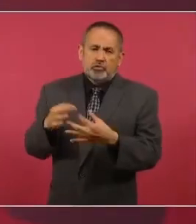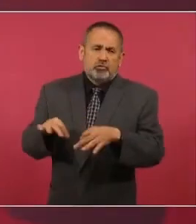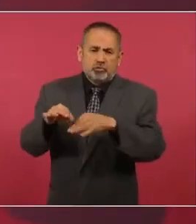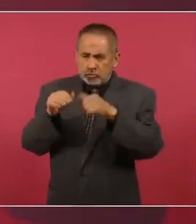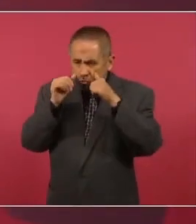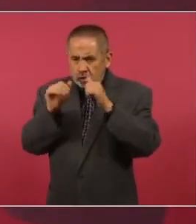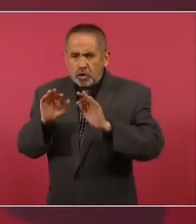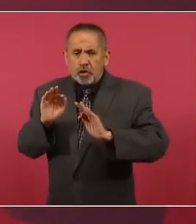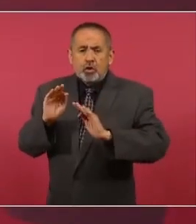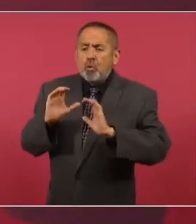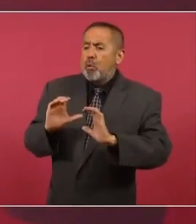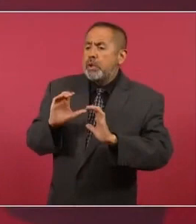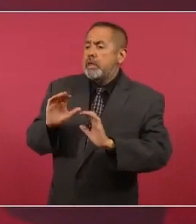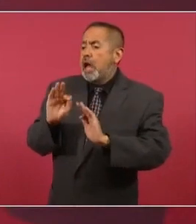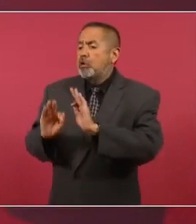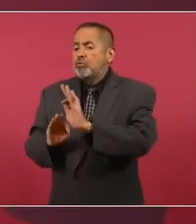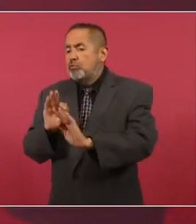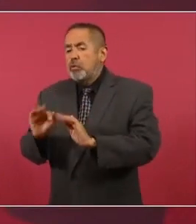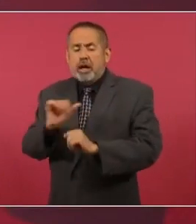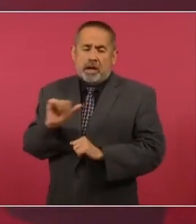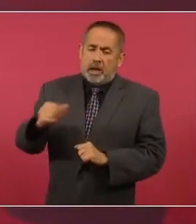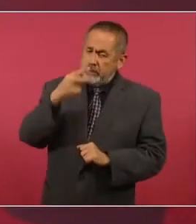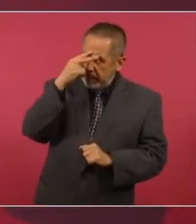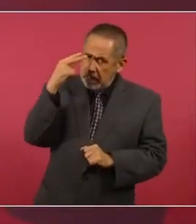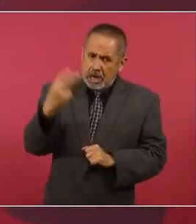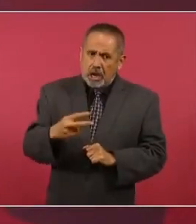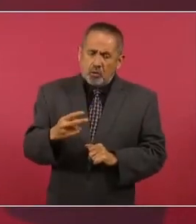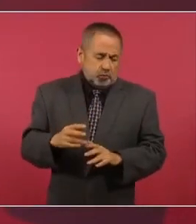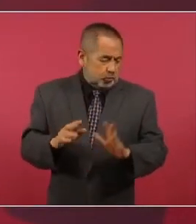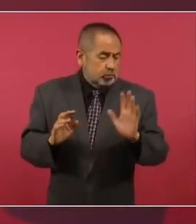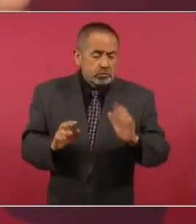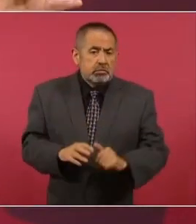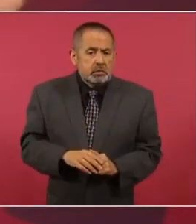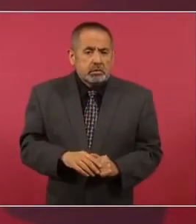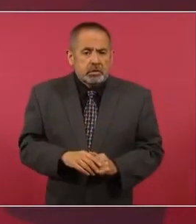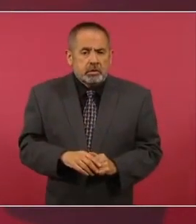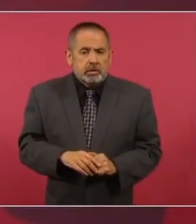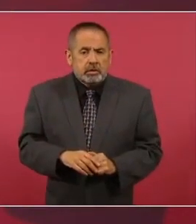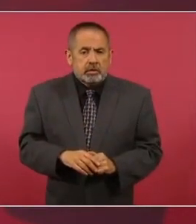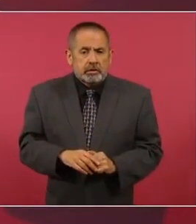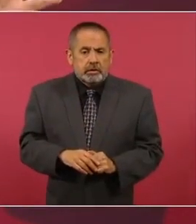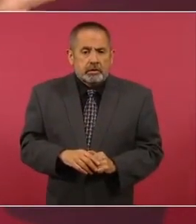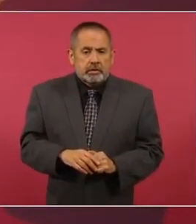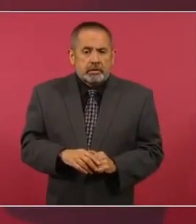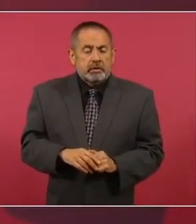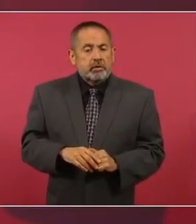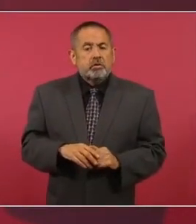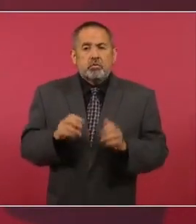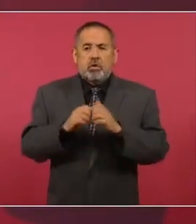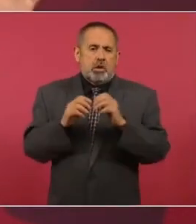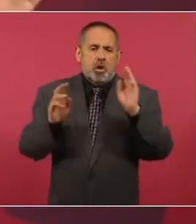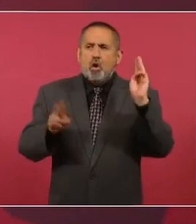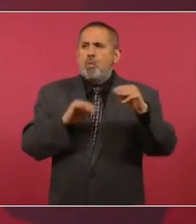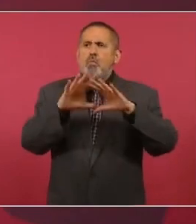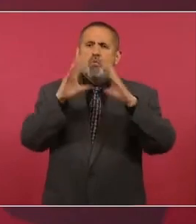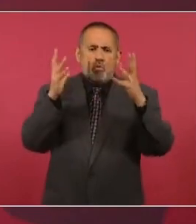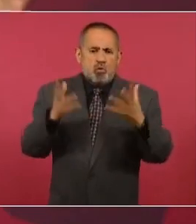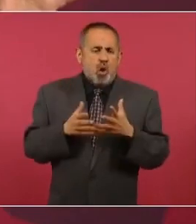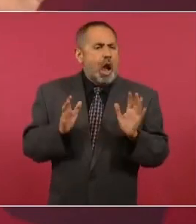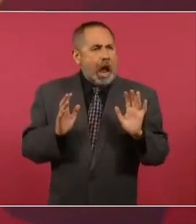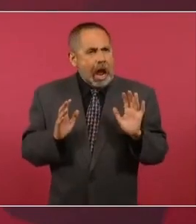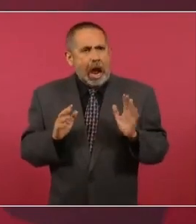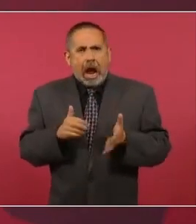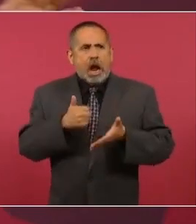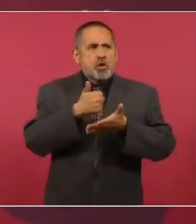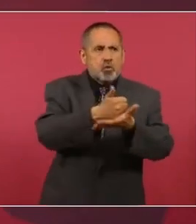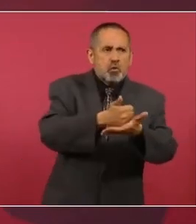para cuidar a los mexicanos, y desde luego en el Concierto de las Naciones tenemos que